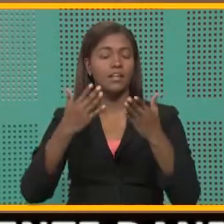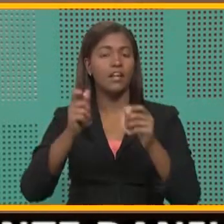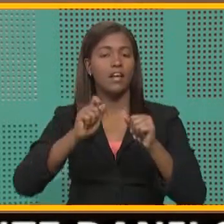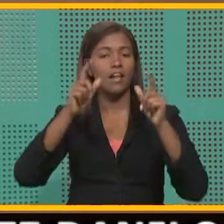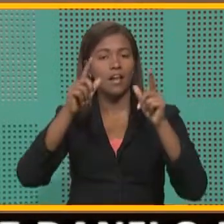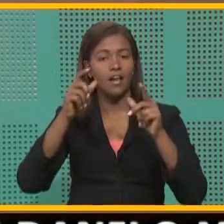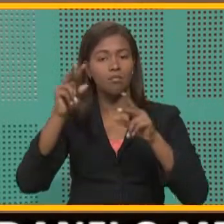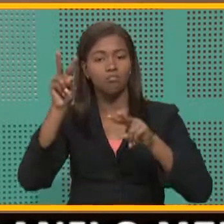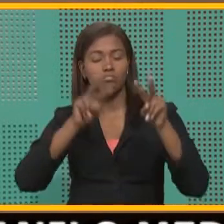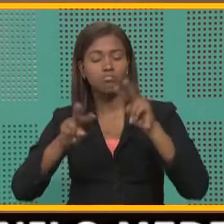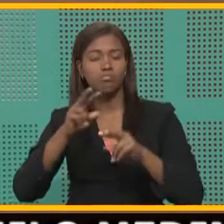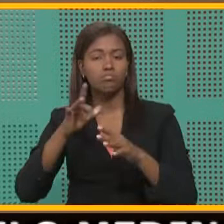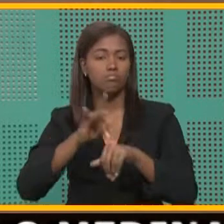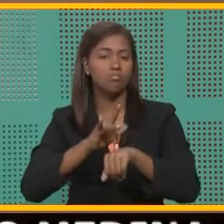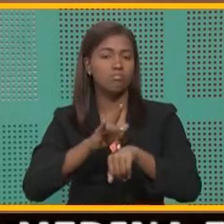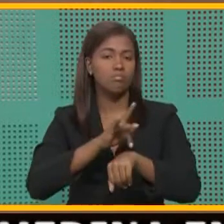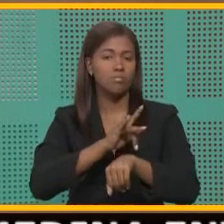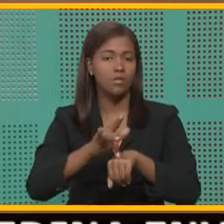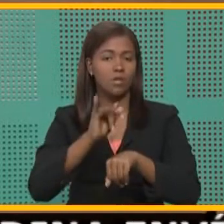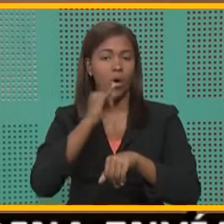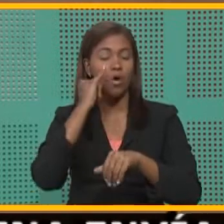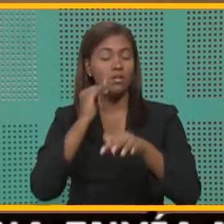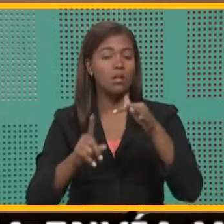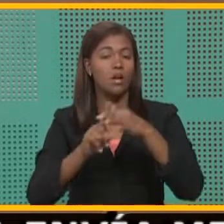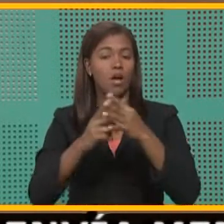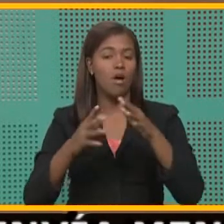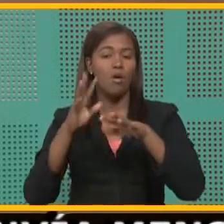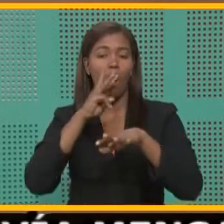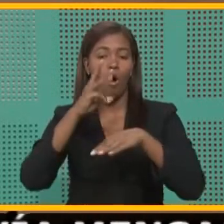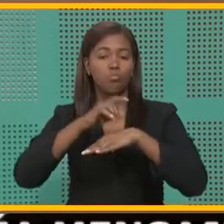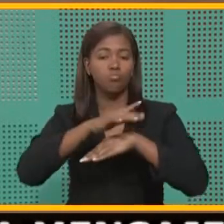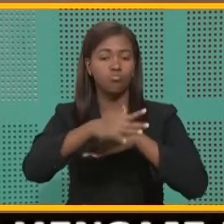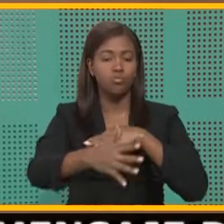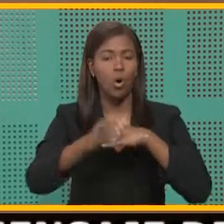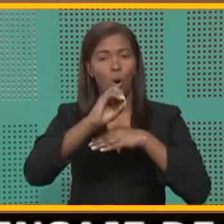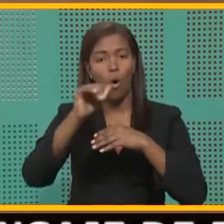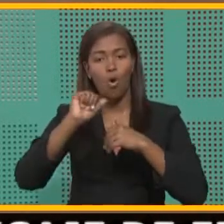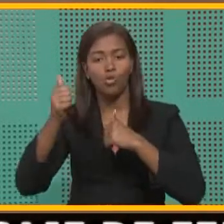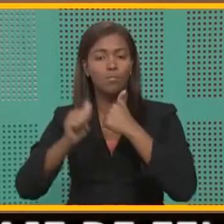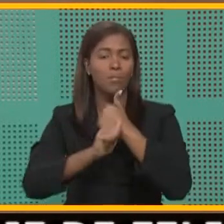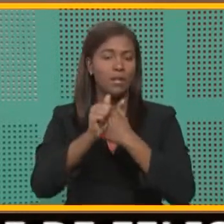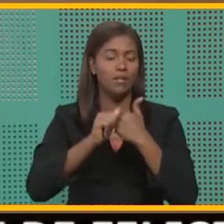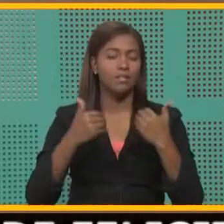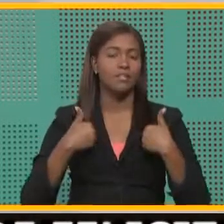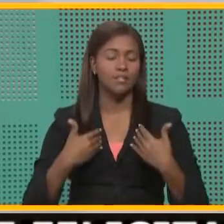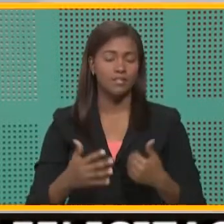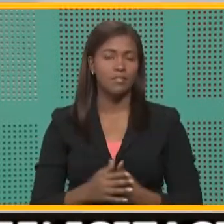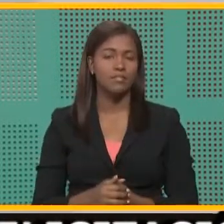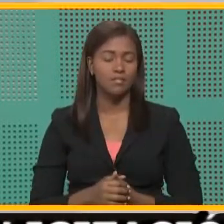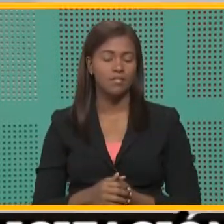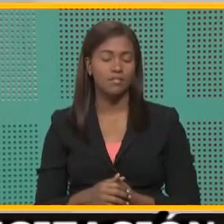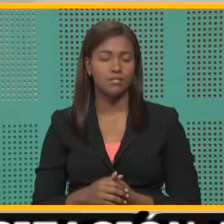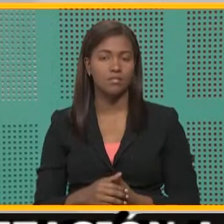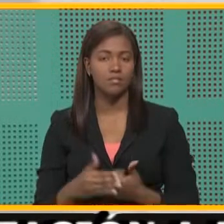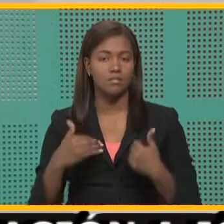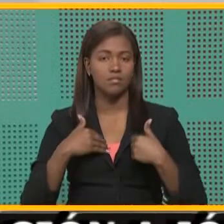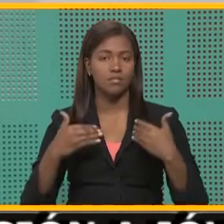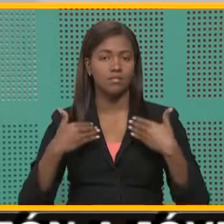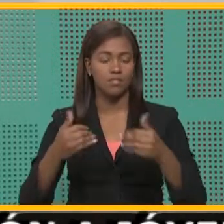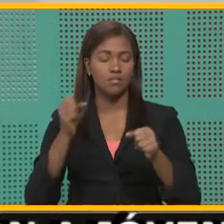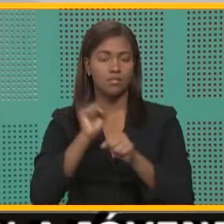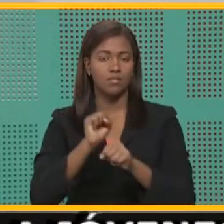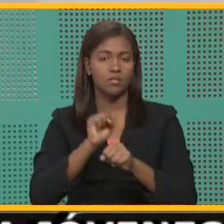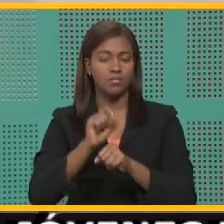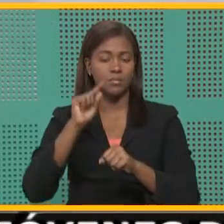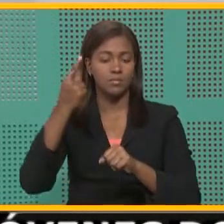alerta temprana y respuesta ante tsunamis y otras amenazas costeras en el Caribe. Estamos poniendo en marcha la